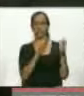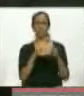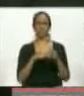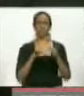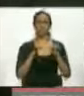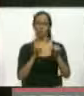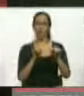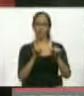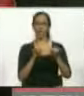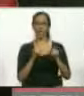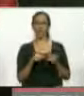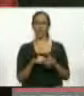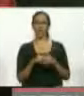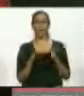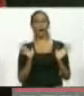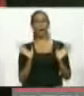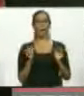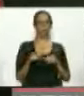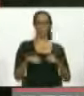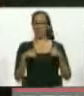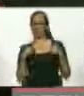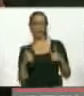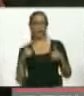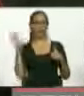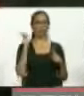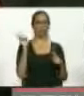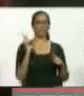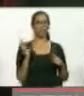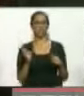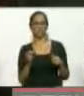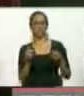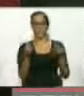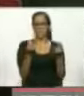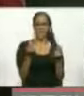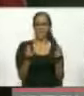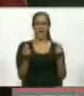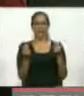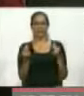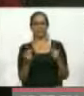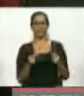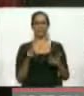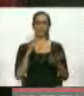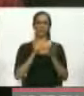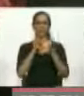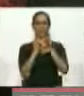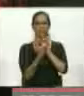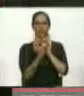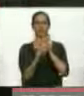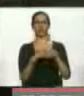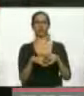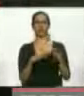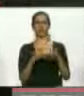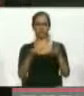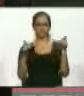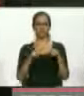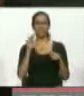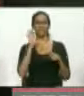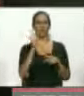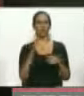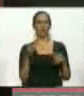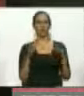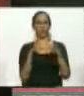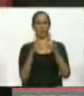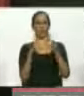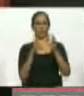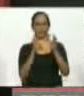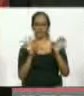ingenieros apro como eran de como eran venezolanos de plata que llegaban a los barrios de estratos 5 oa los sectores residenciales de